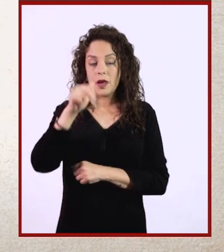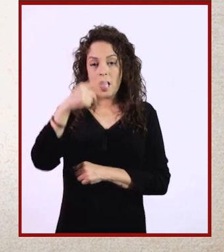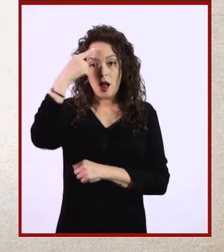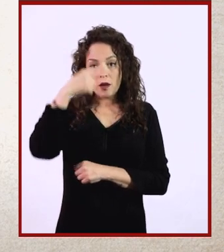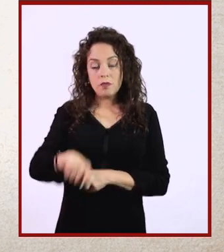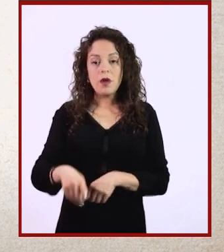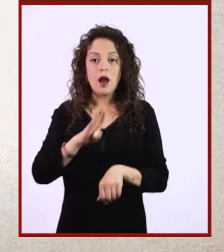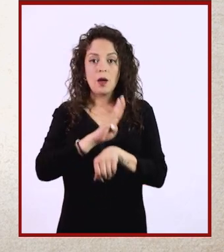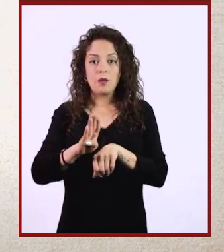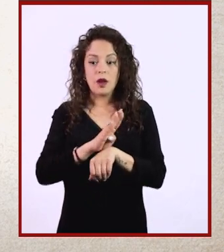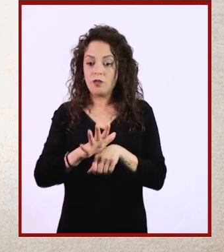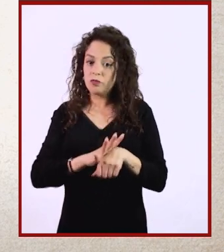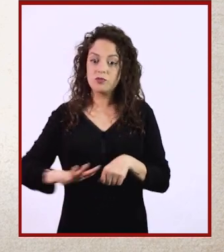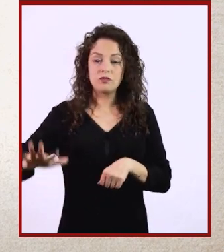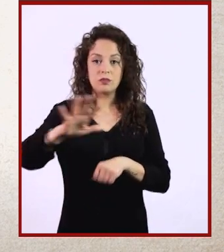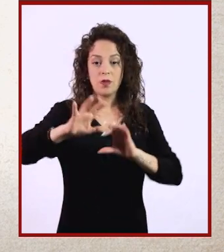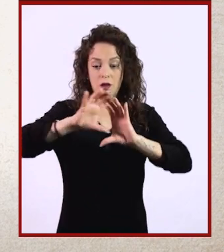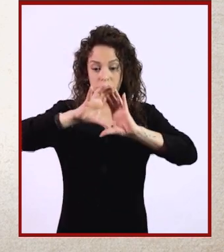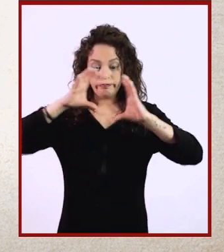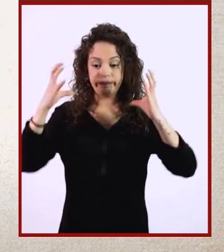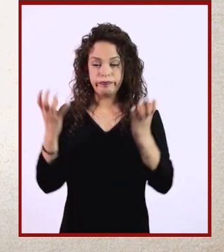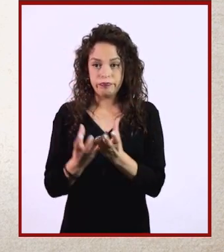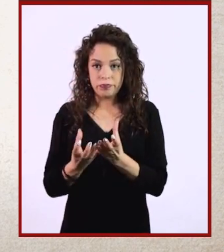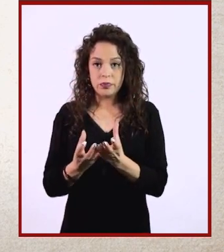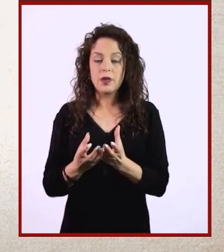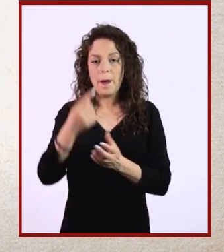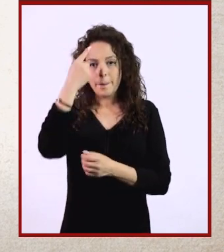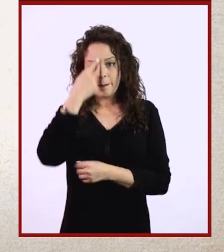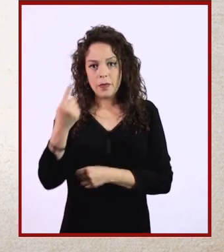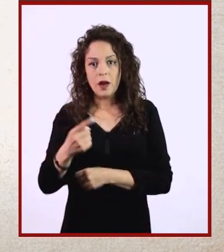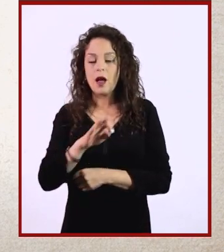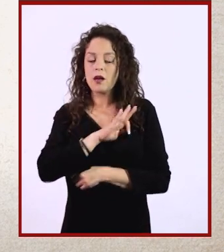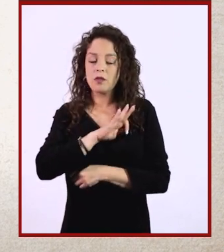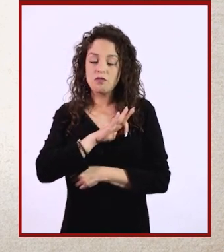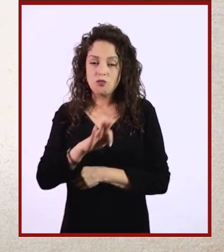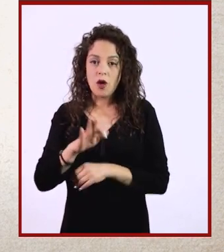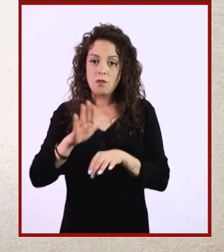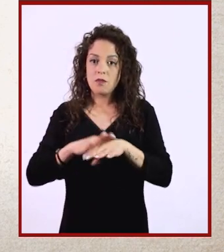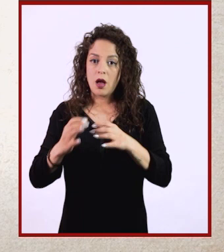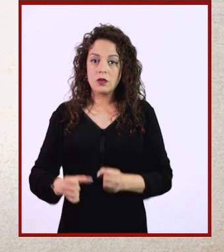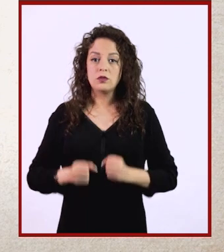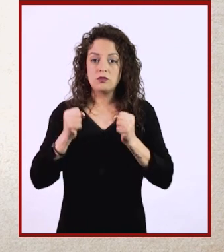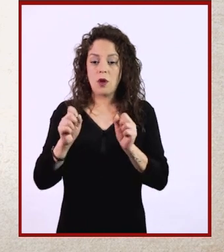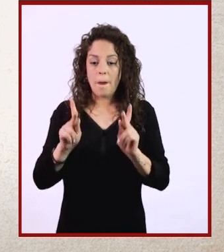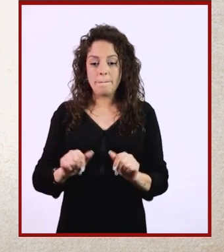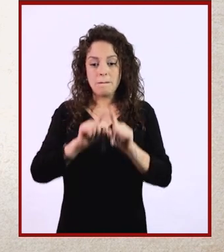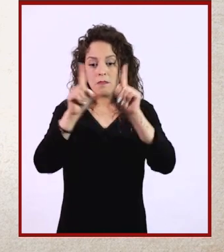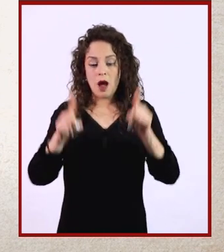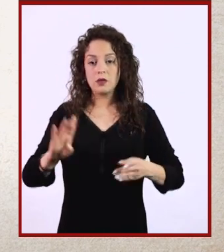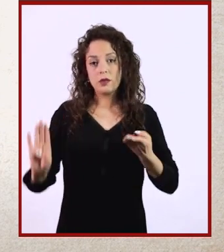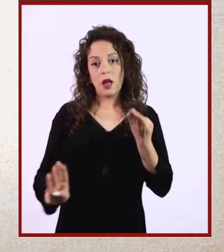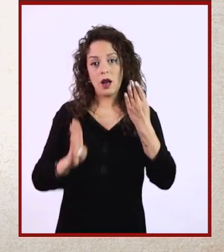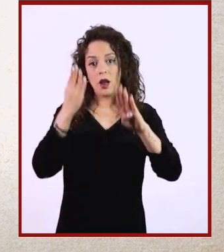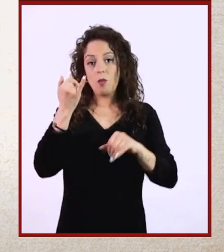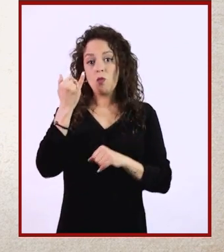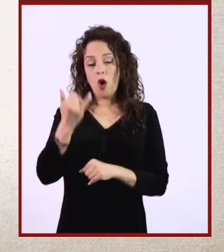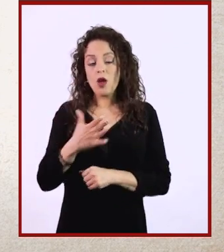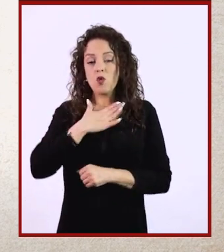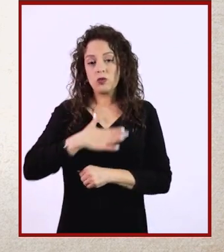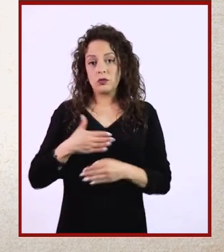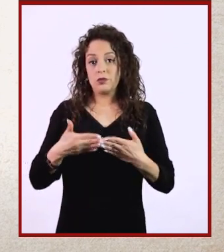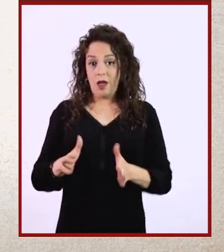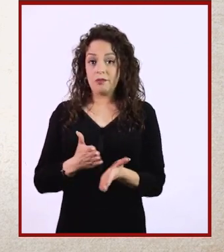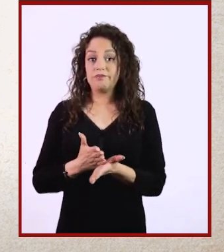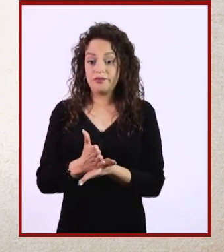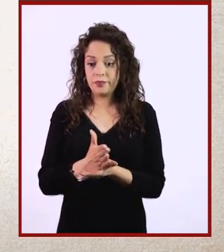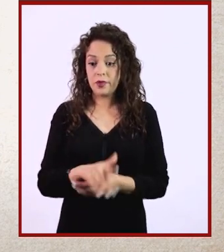el planeta y la prosperidad, que también tiene la intención de fortalecer la paz universal y el acceso a la justicia. Y de los